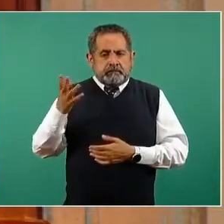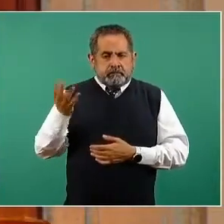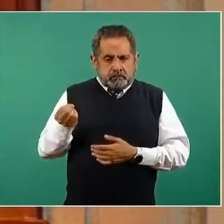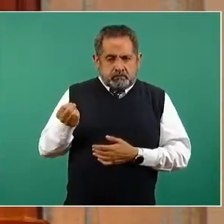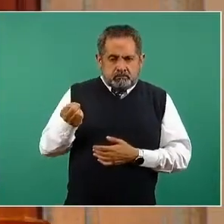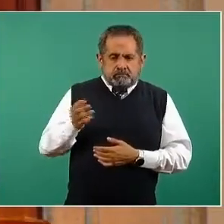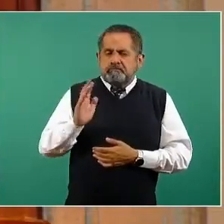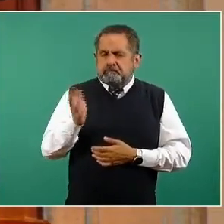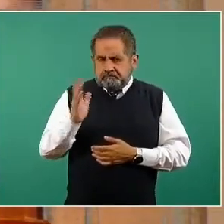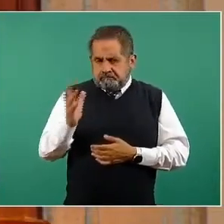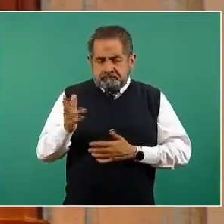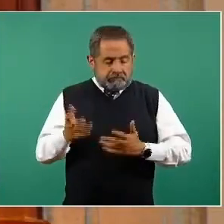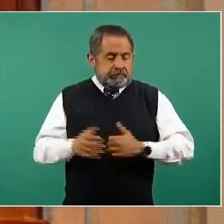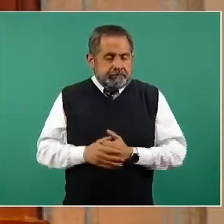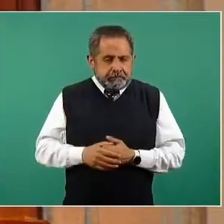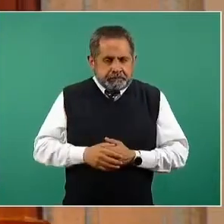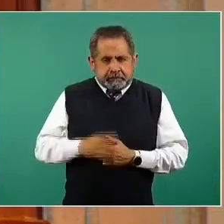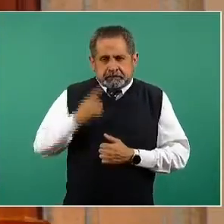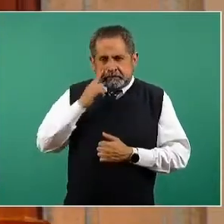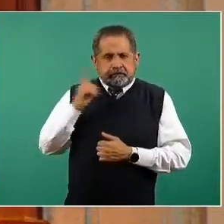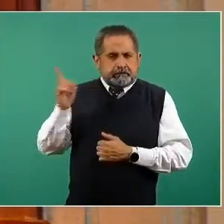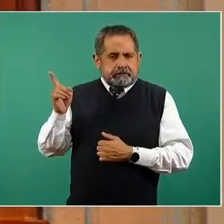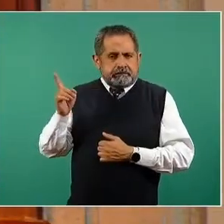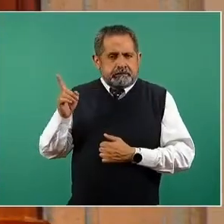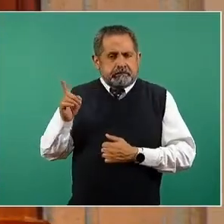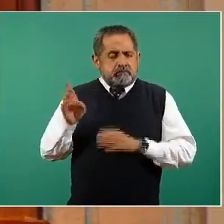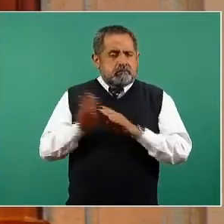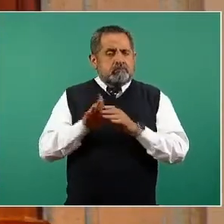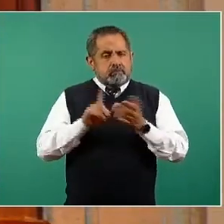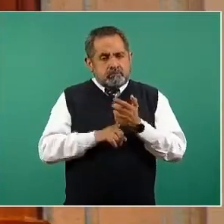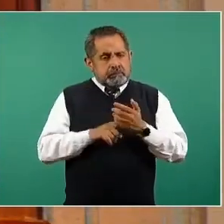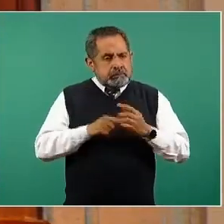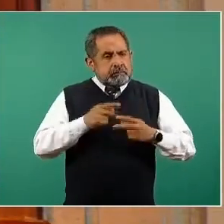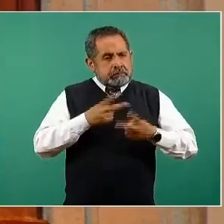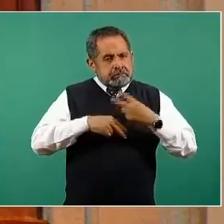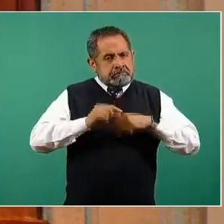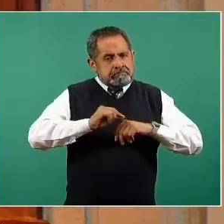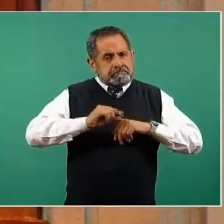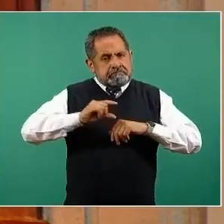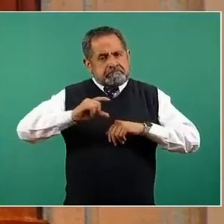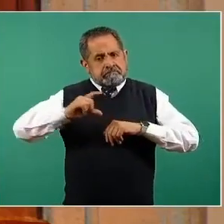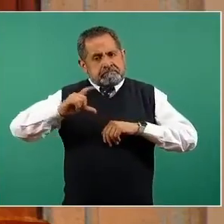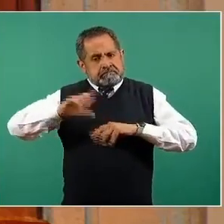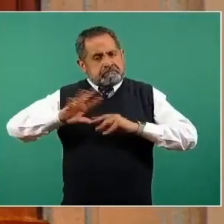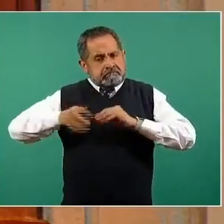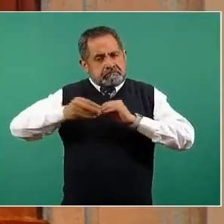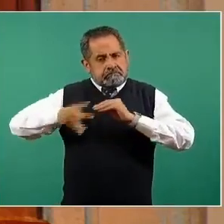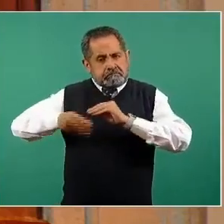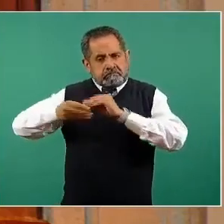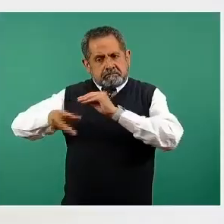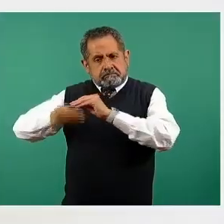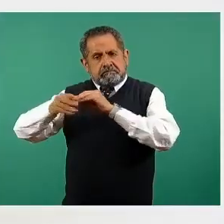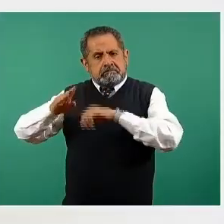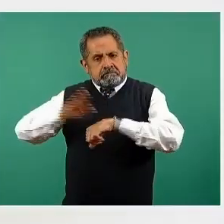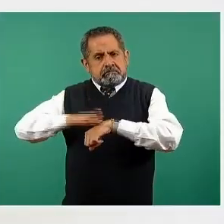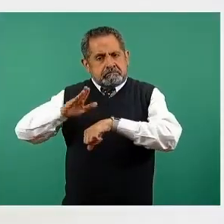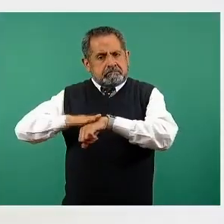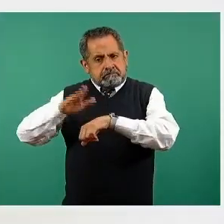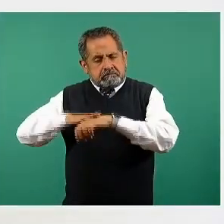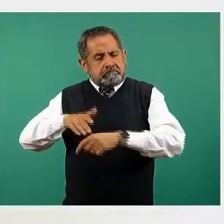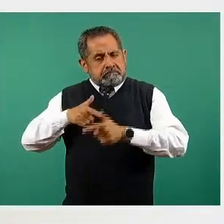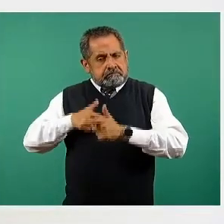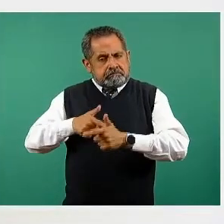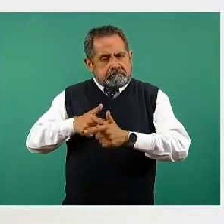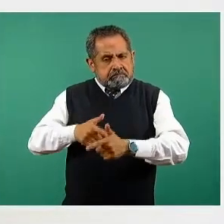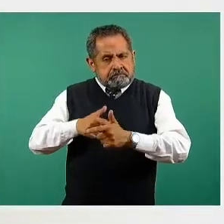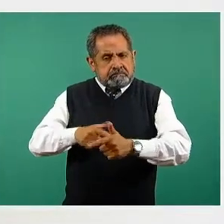5.781.359, y bueno, podemos ver en la figura de esta curva que está registrando el acumulado nacional, pues que mantiene